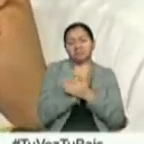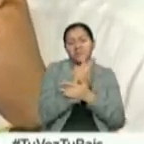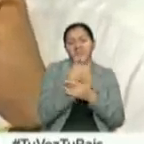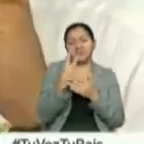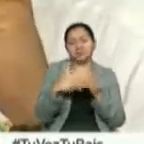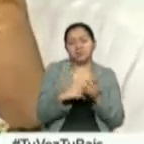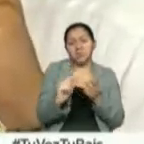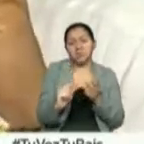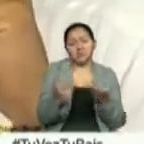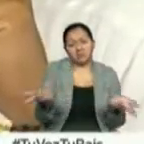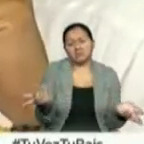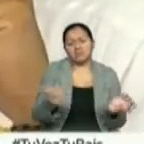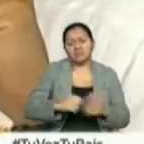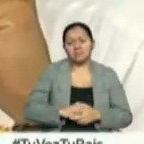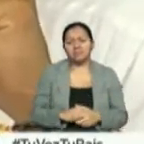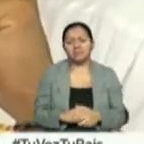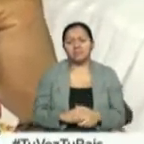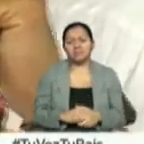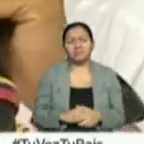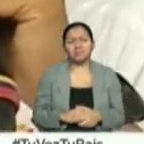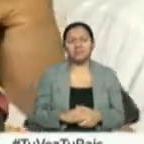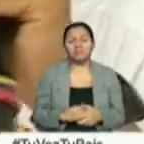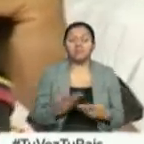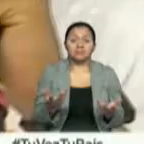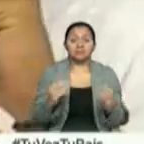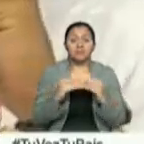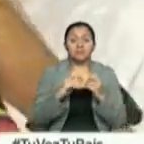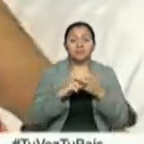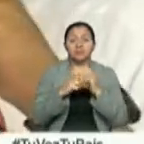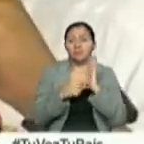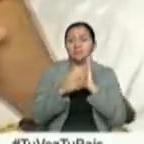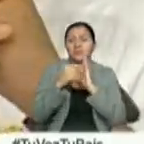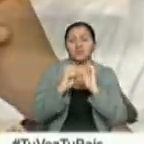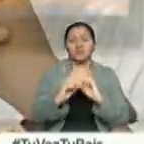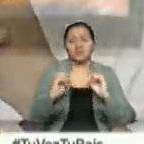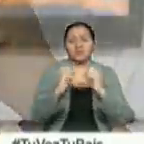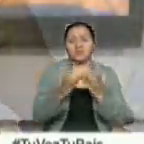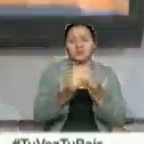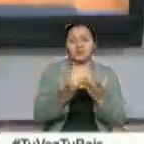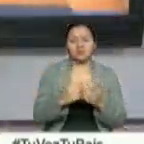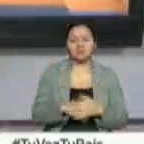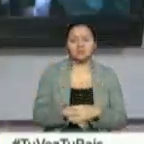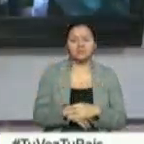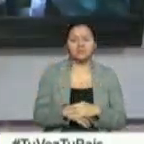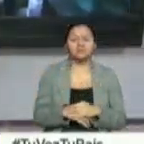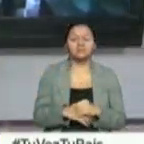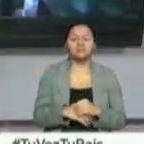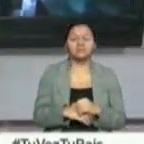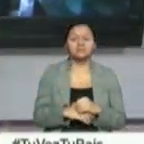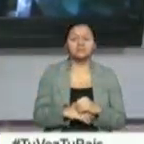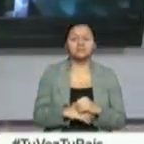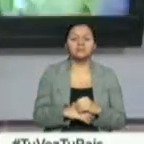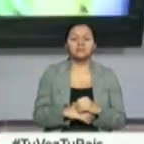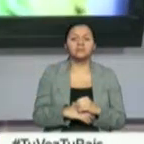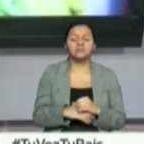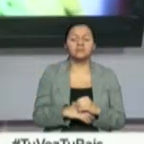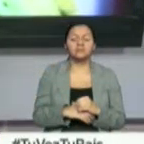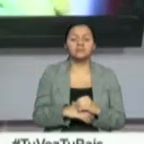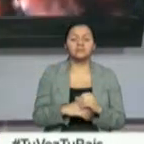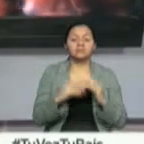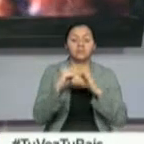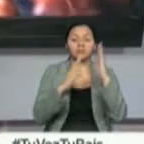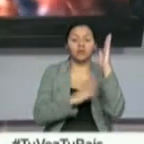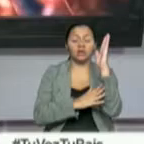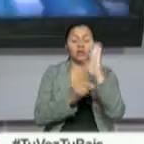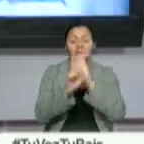casa si quieren vender 62.000 verdad y se evitó la especulación se evitó la burbuja inmobiliaria el proyecto